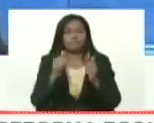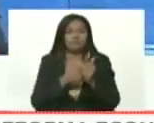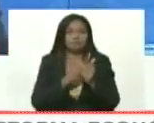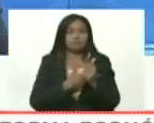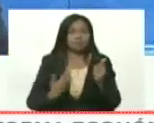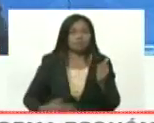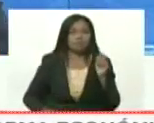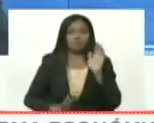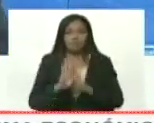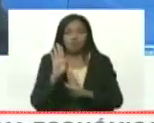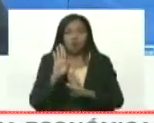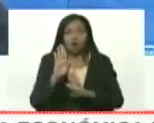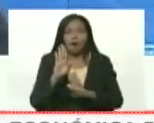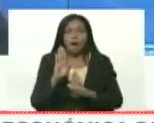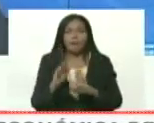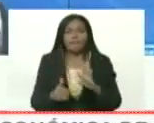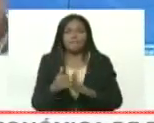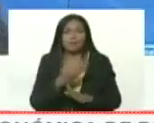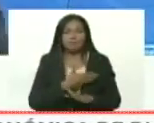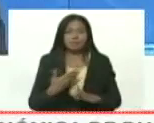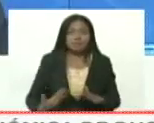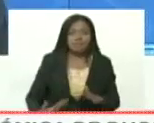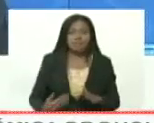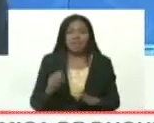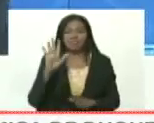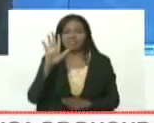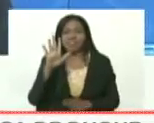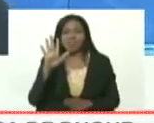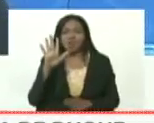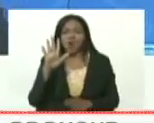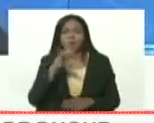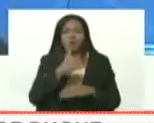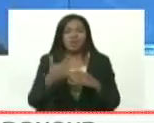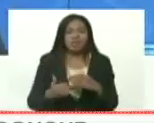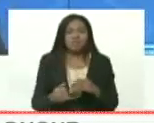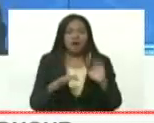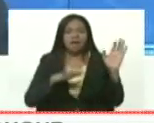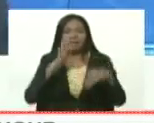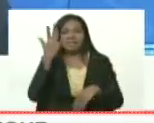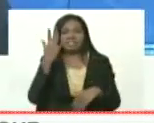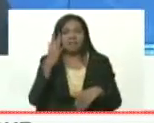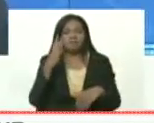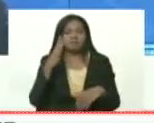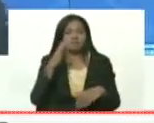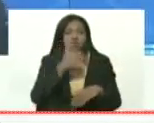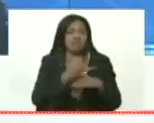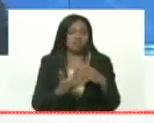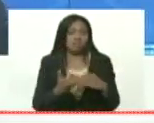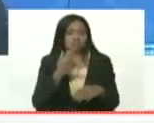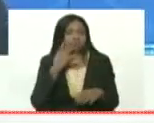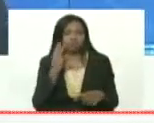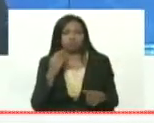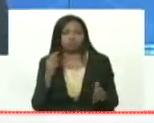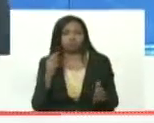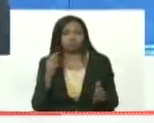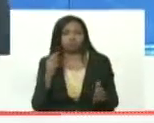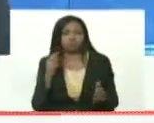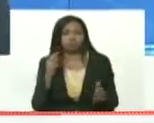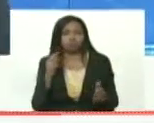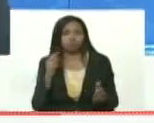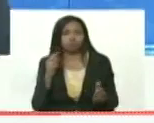elevar. Presidente, hay 5 proyectos, hay 10 proyectos, hay 15 proyectos. Y yo conseguiré los